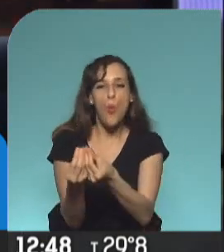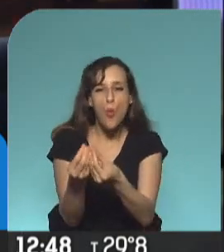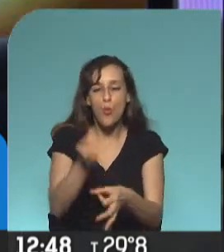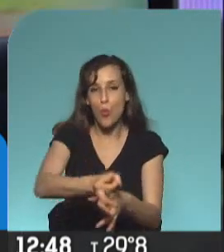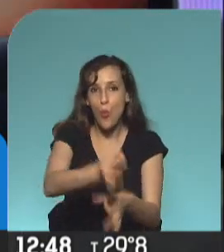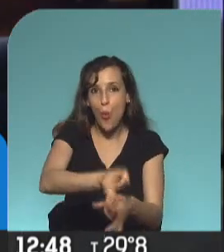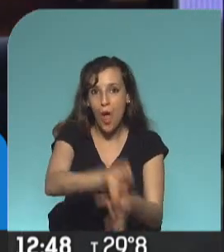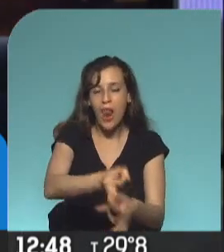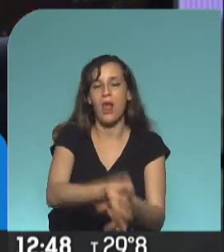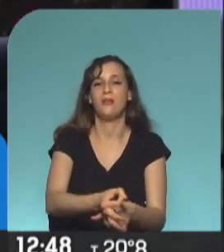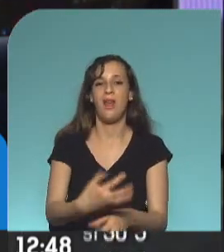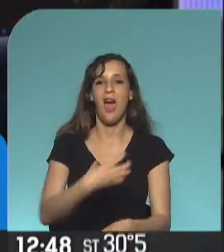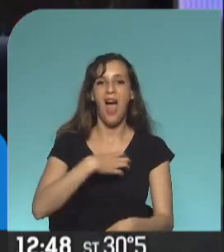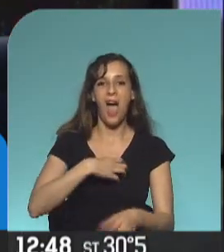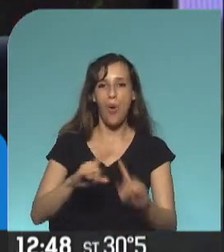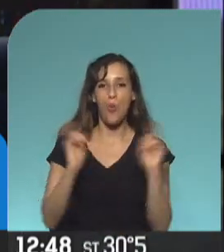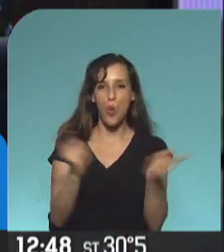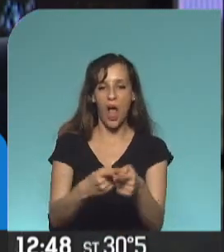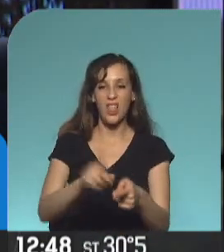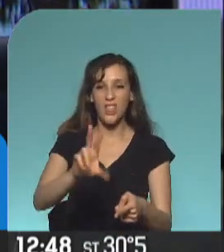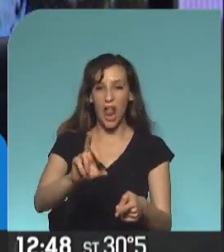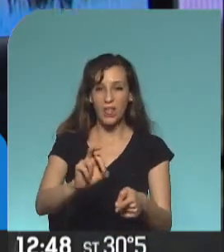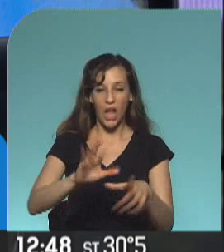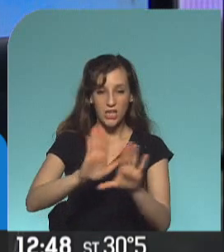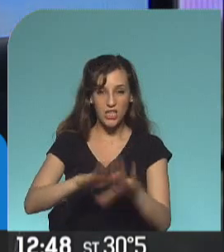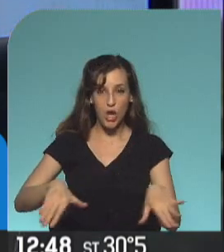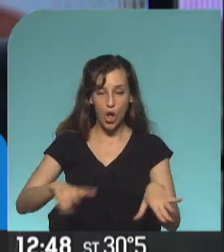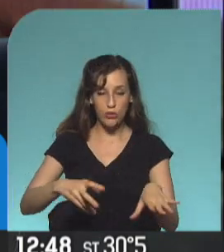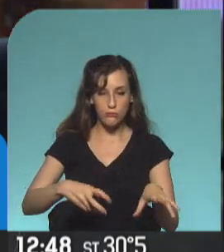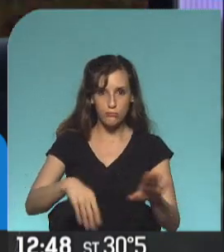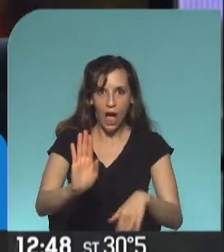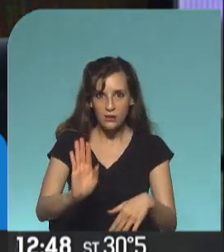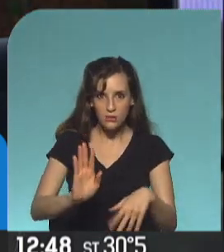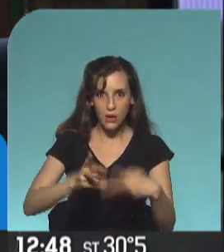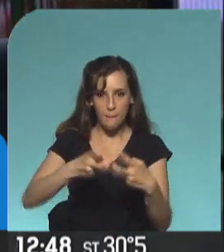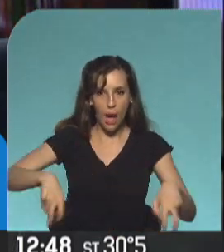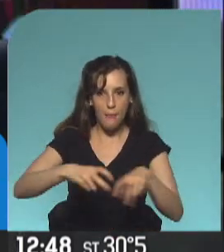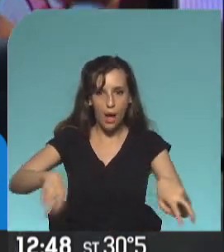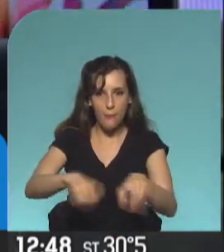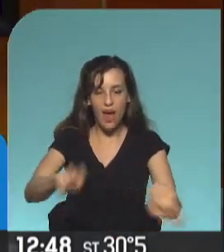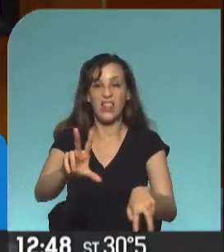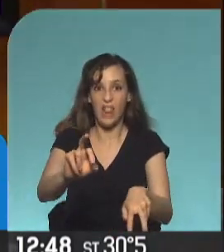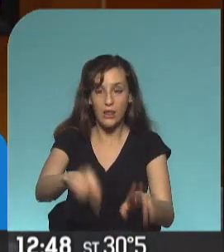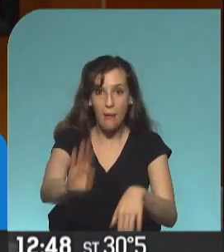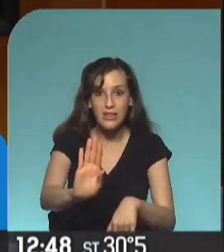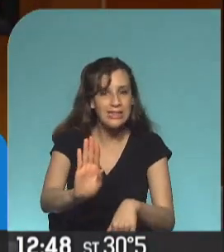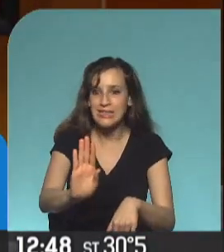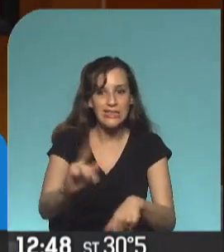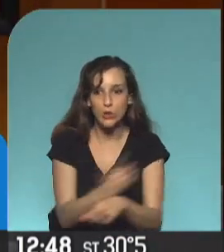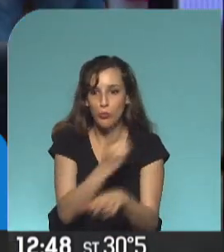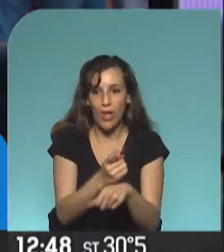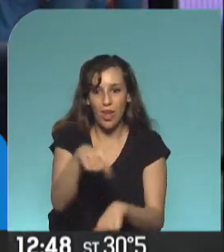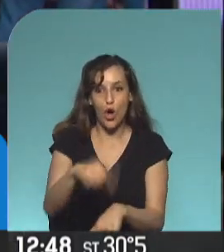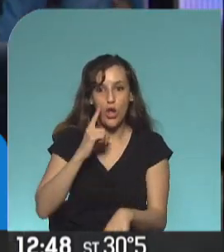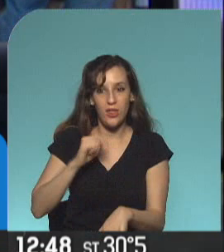aulas superpobladas con más de 30 niños. Eso es obvio que no puede ser más, y menos que menos mientras